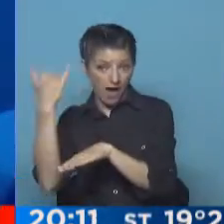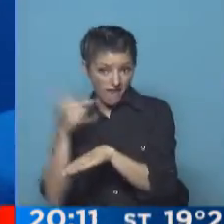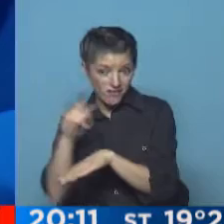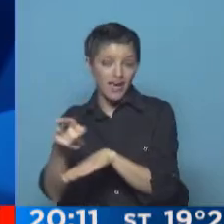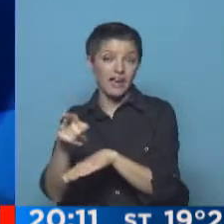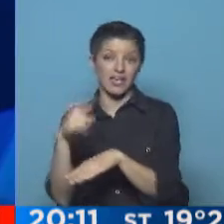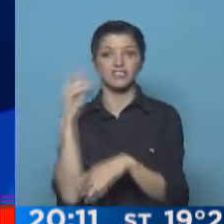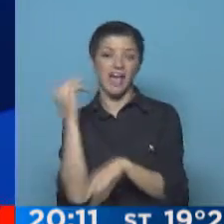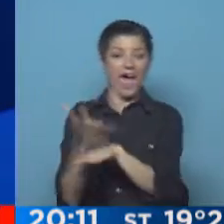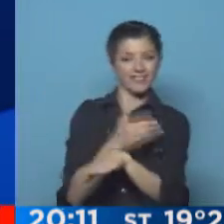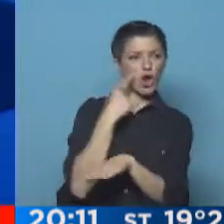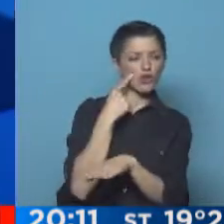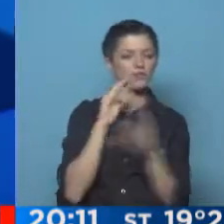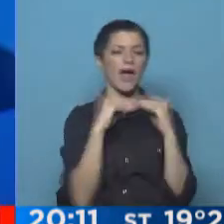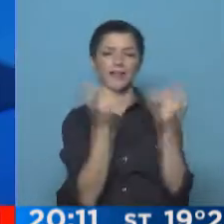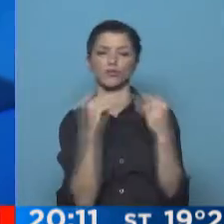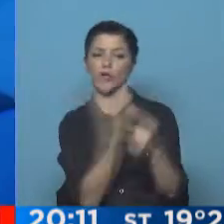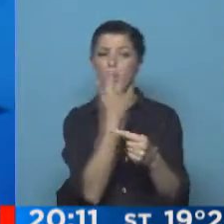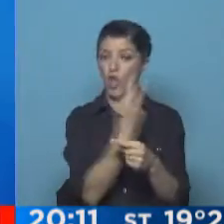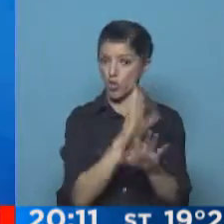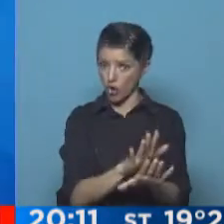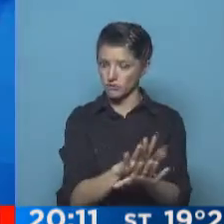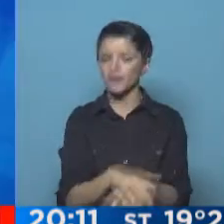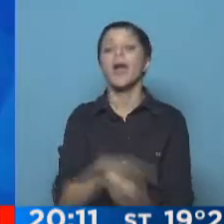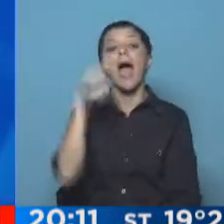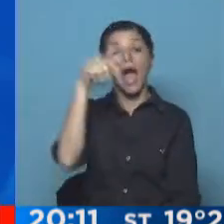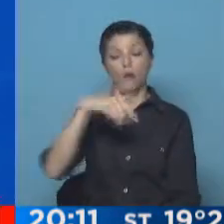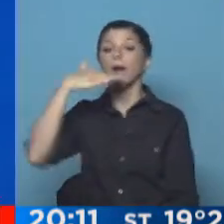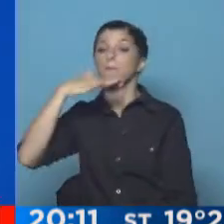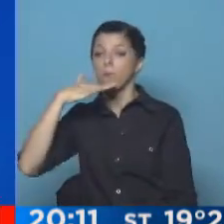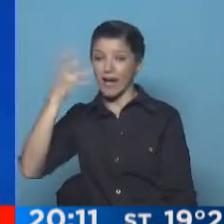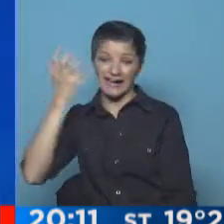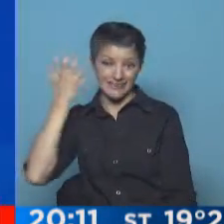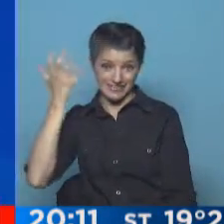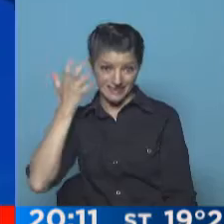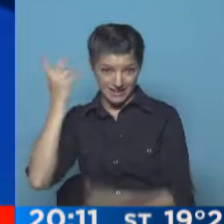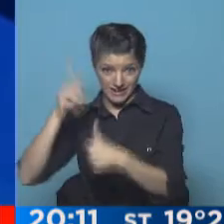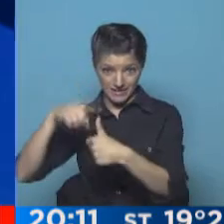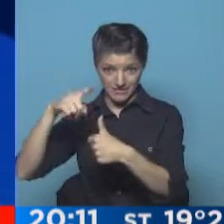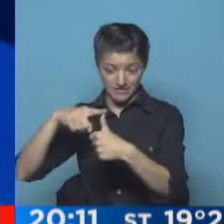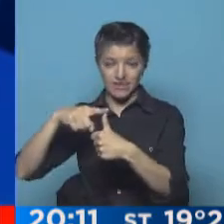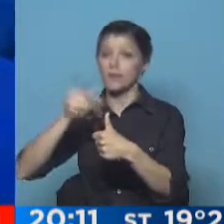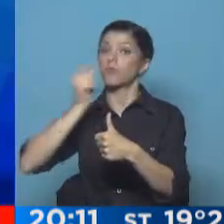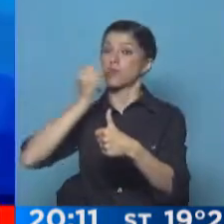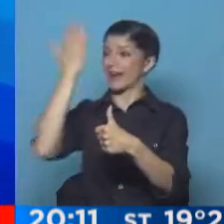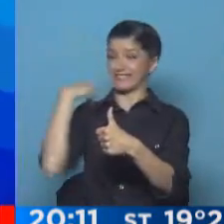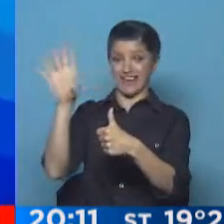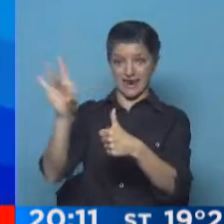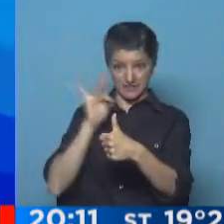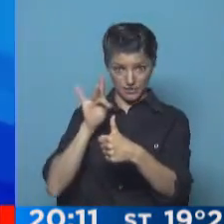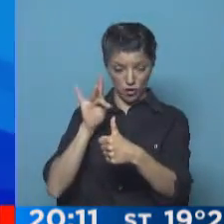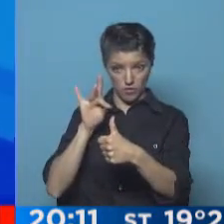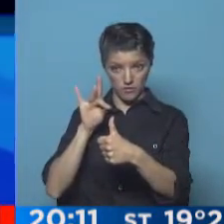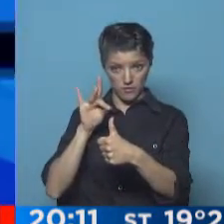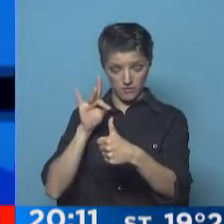los resultados. Ahora, Boca Tigre, que además le doy el árbitro que recién fue designado, Federico Berigoy.